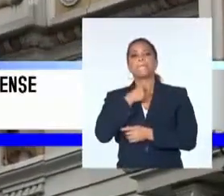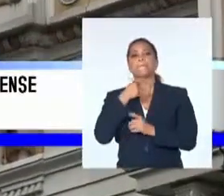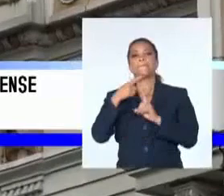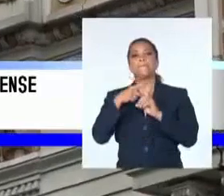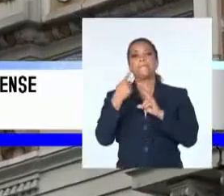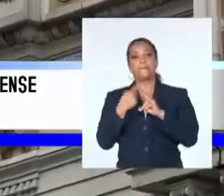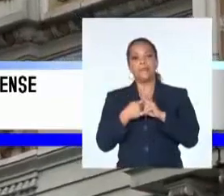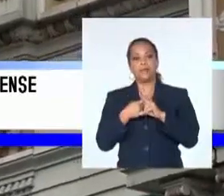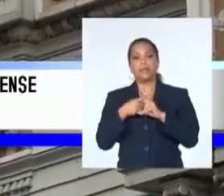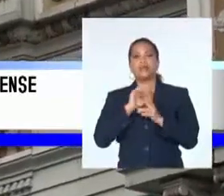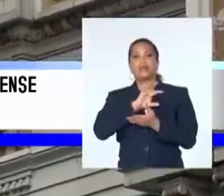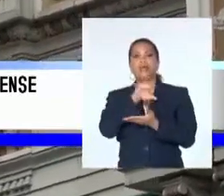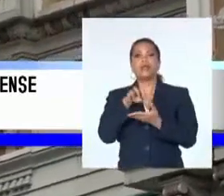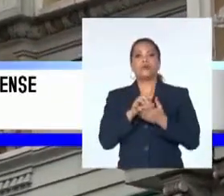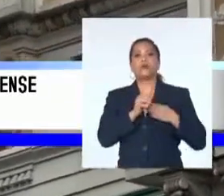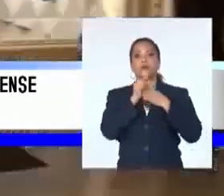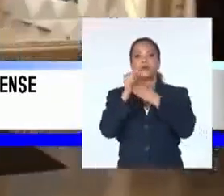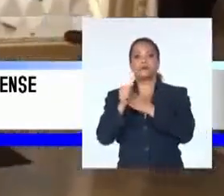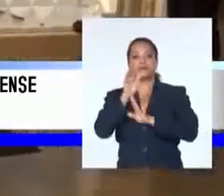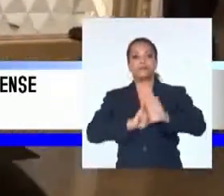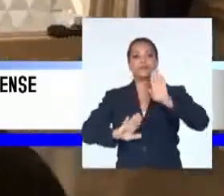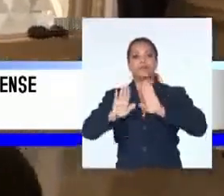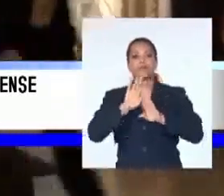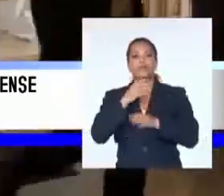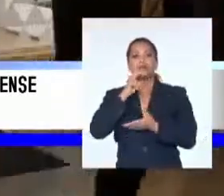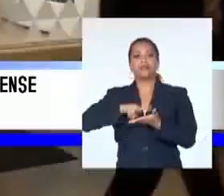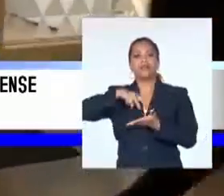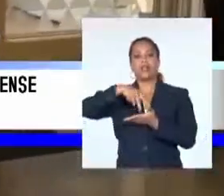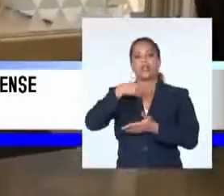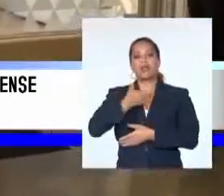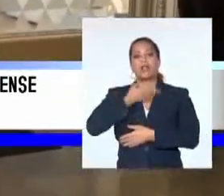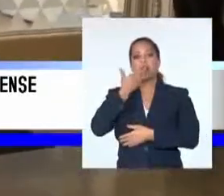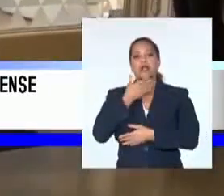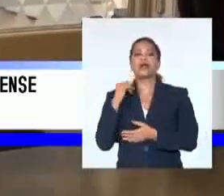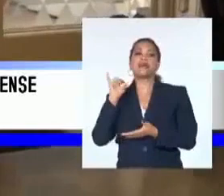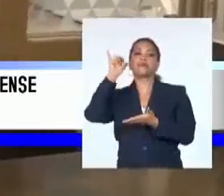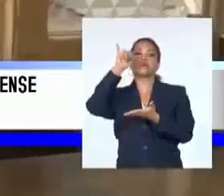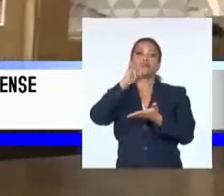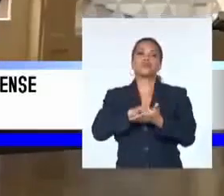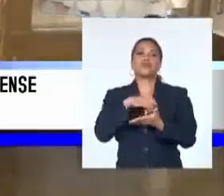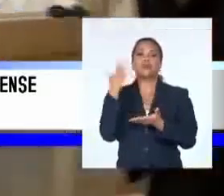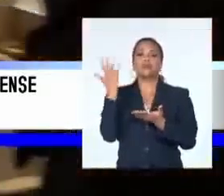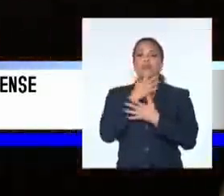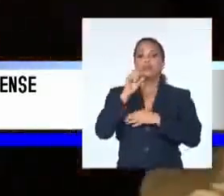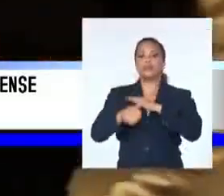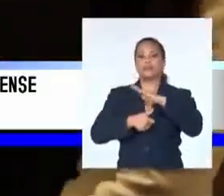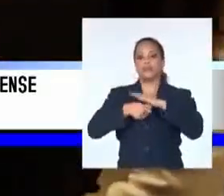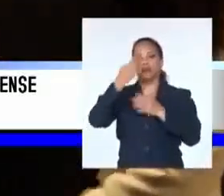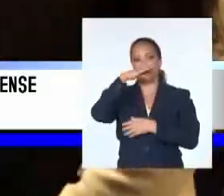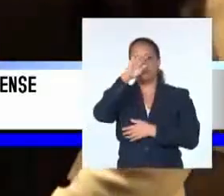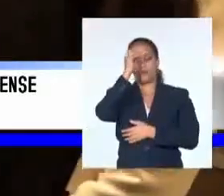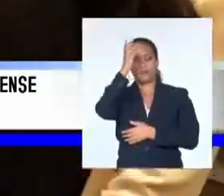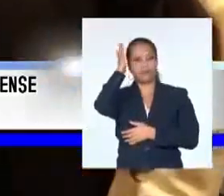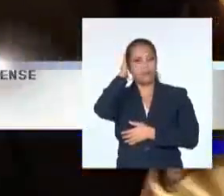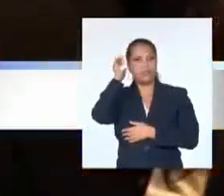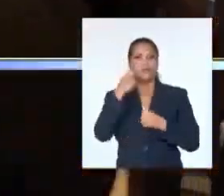del movimiento negro en Estados Unidos pronunciara su último discurso, llegó el presidente cubano Miguel Díaz-Canel Bermúdez, donde fue recibido por una de las